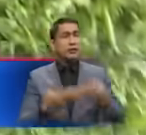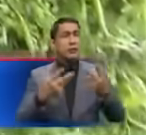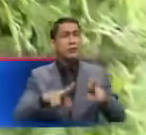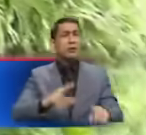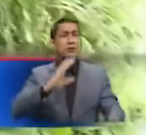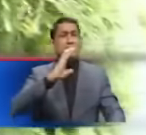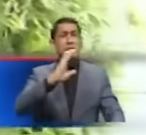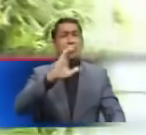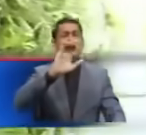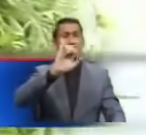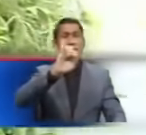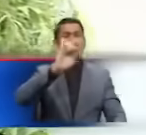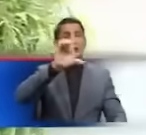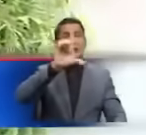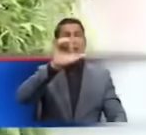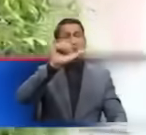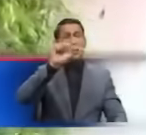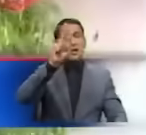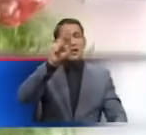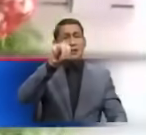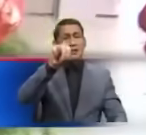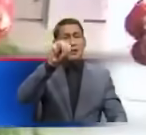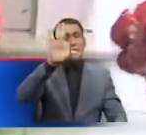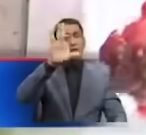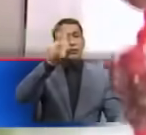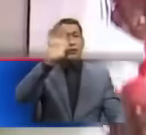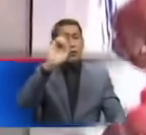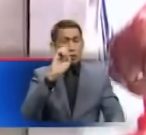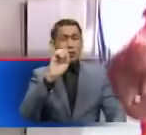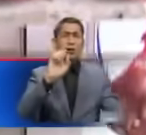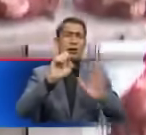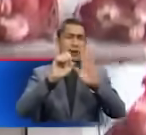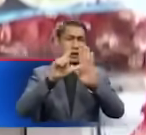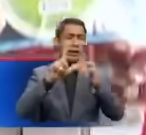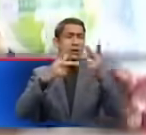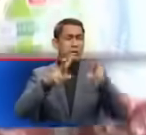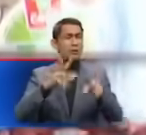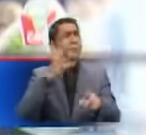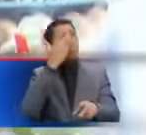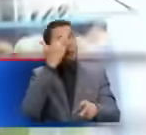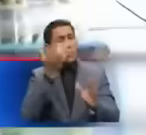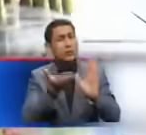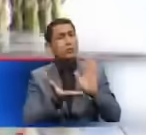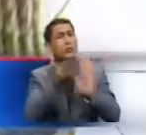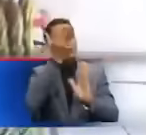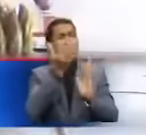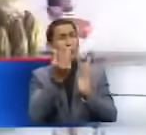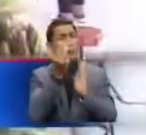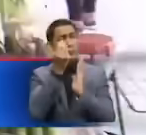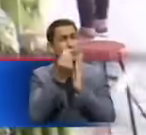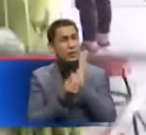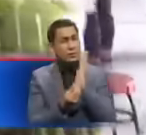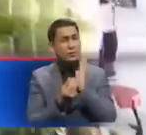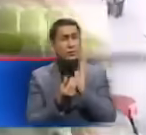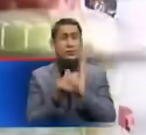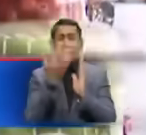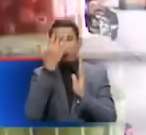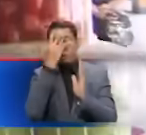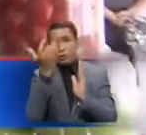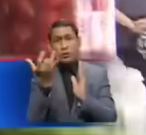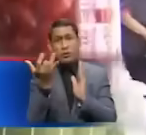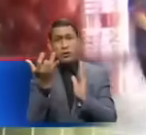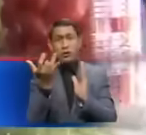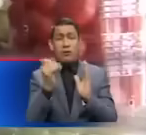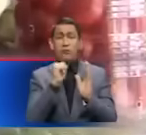La remolacha ha subido también bastante. ¿A qué le atribuyen estos incrementos? Bueno, dicen que porque no hay